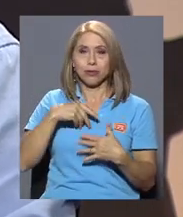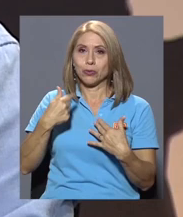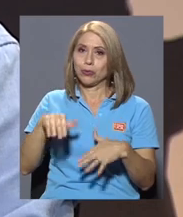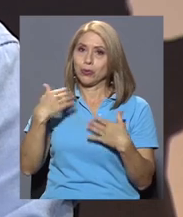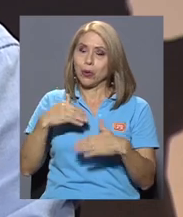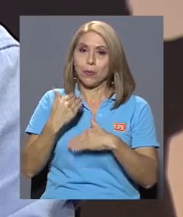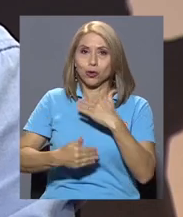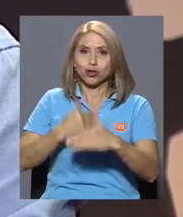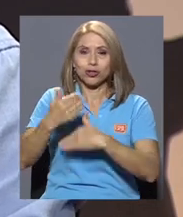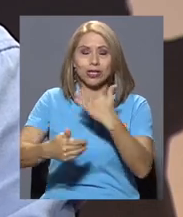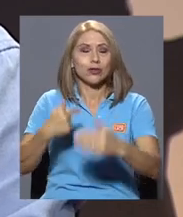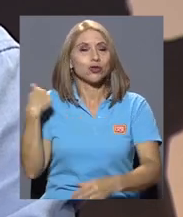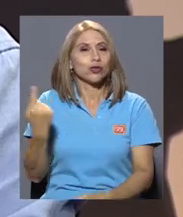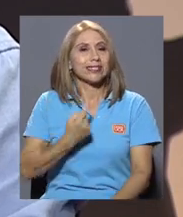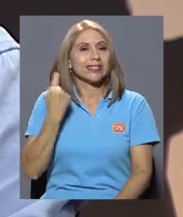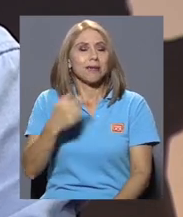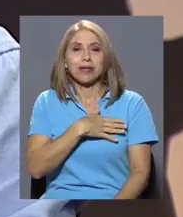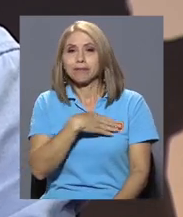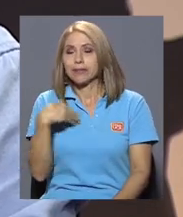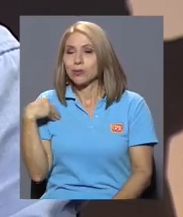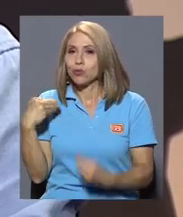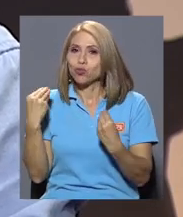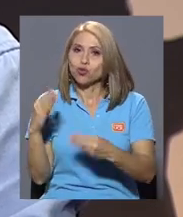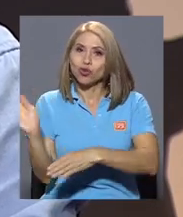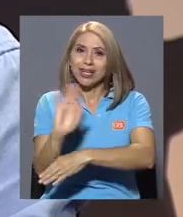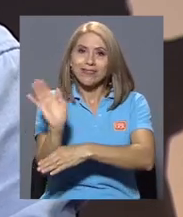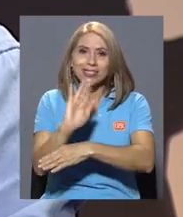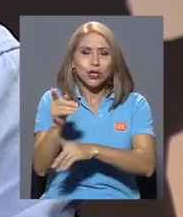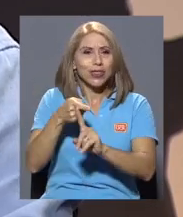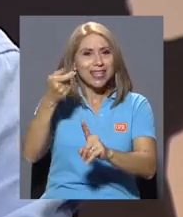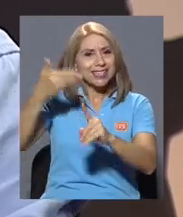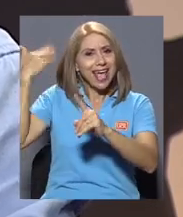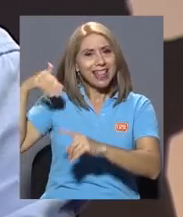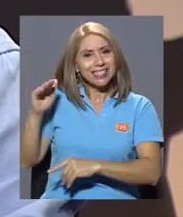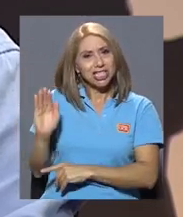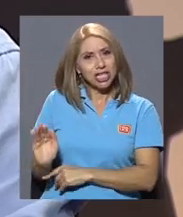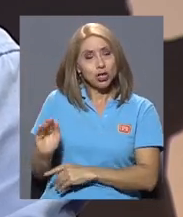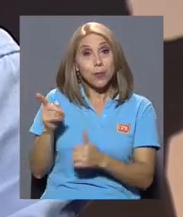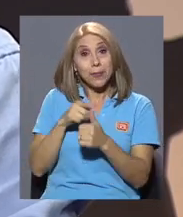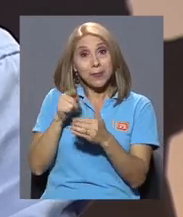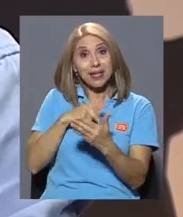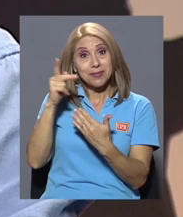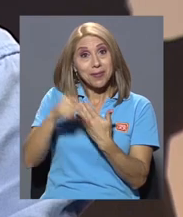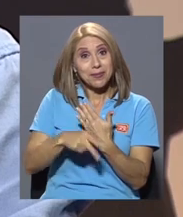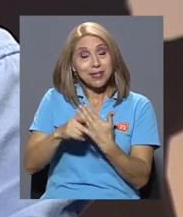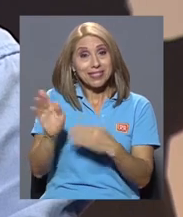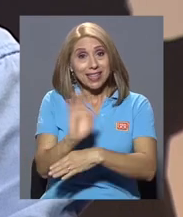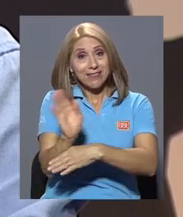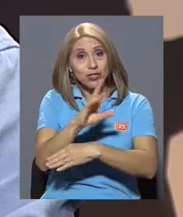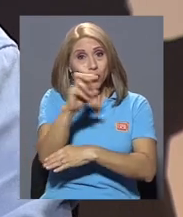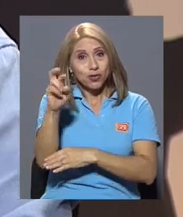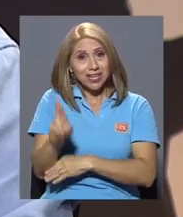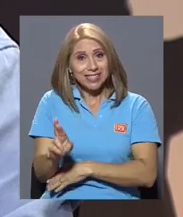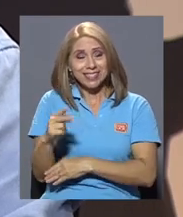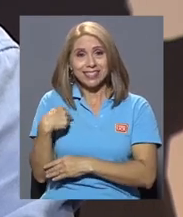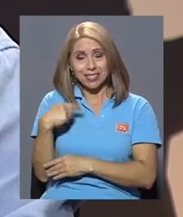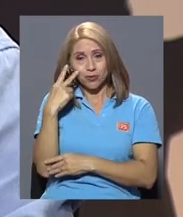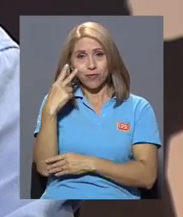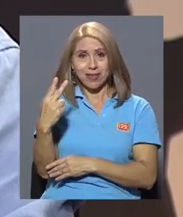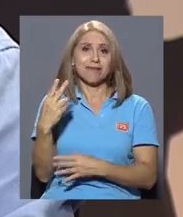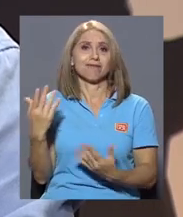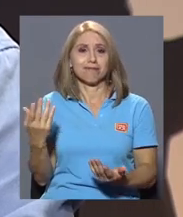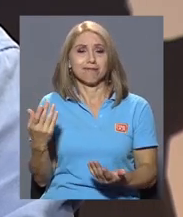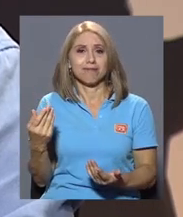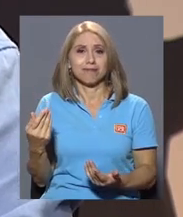muy fan de la televisión desde chiquitito y las primeras series de televisión costarricenses que vi de alguna